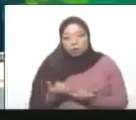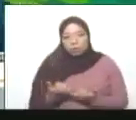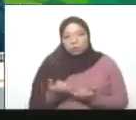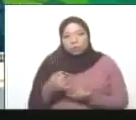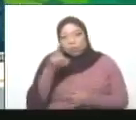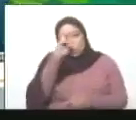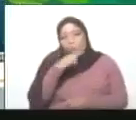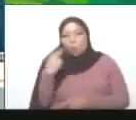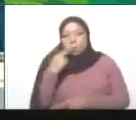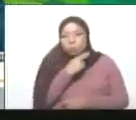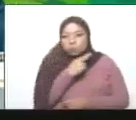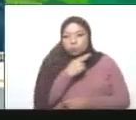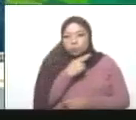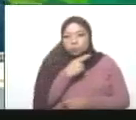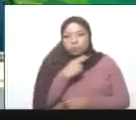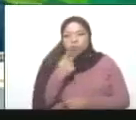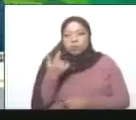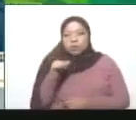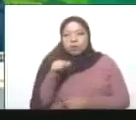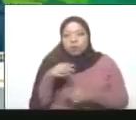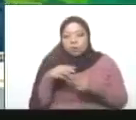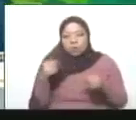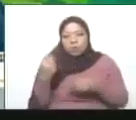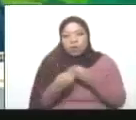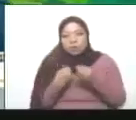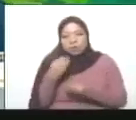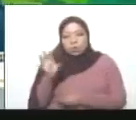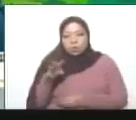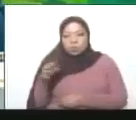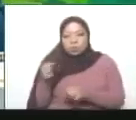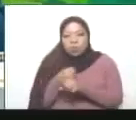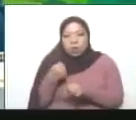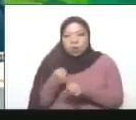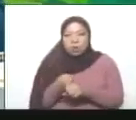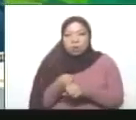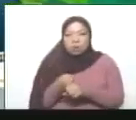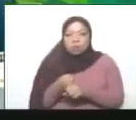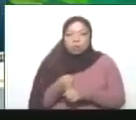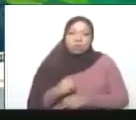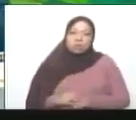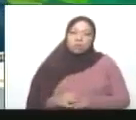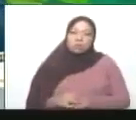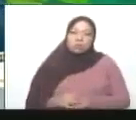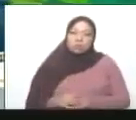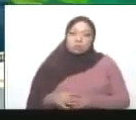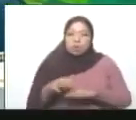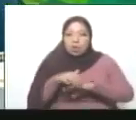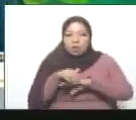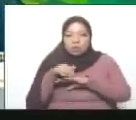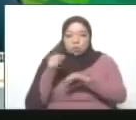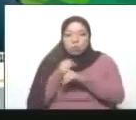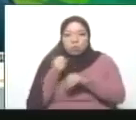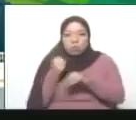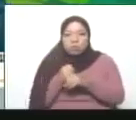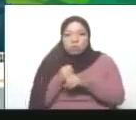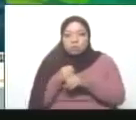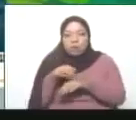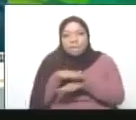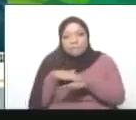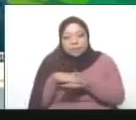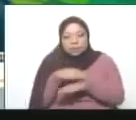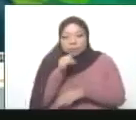el ocupante de las tierras de la Guyana Esequiba, es el gobierno del Reino Unido, la Gran